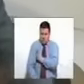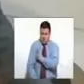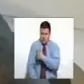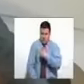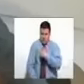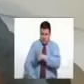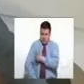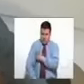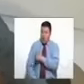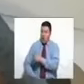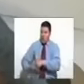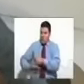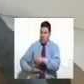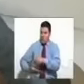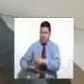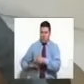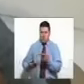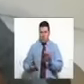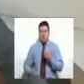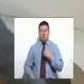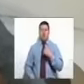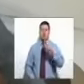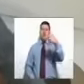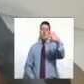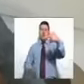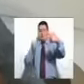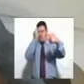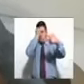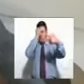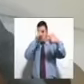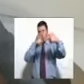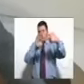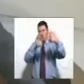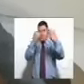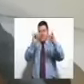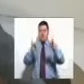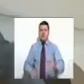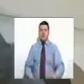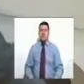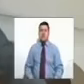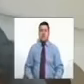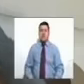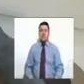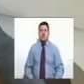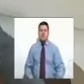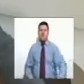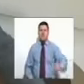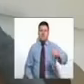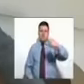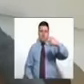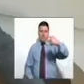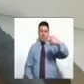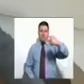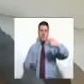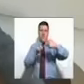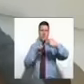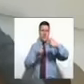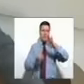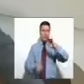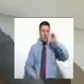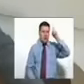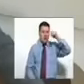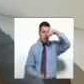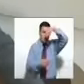ministro. Yo quiero citar dos casos para terminar. Dos casos de este